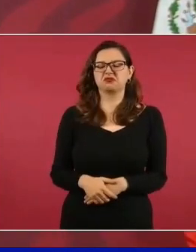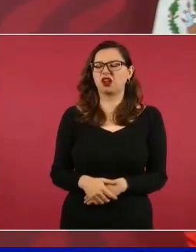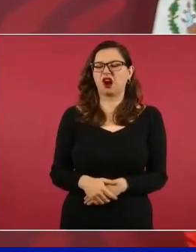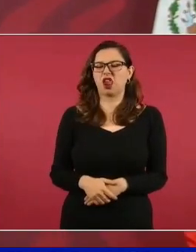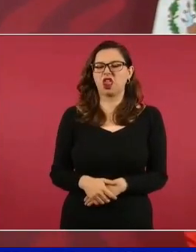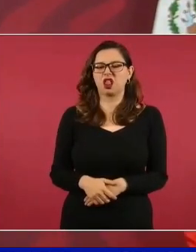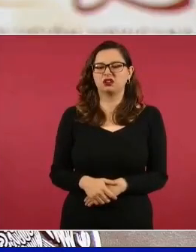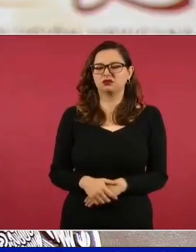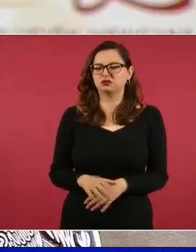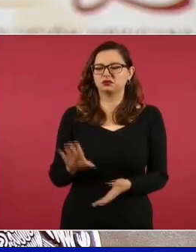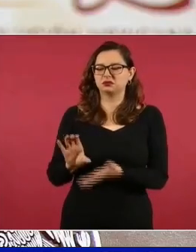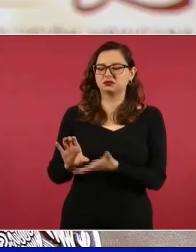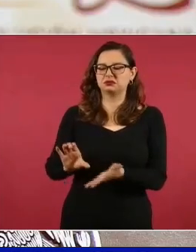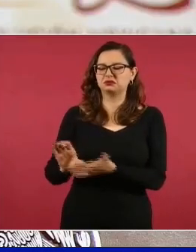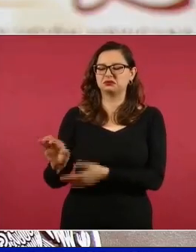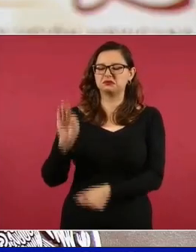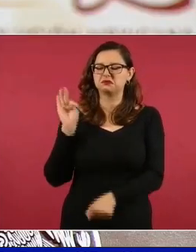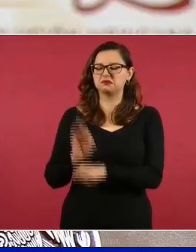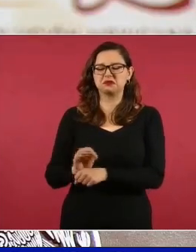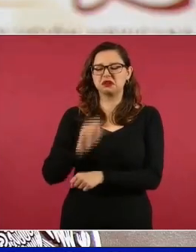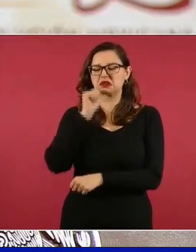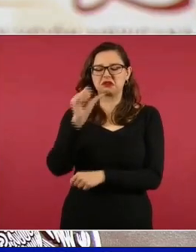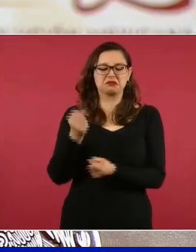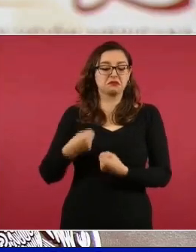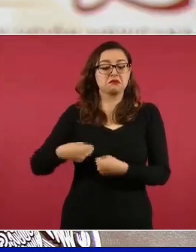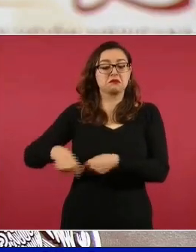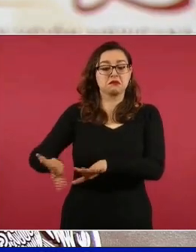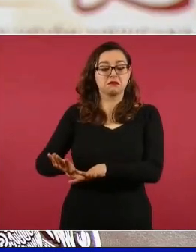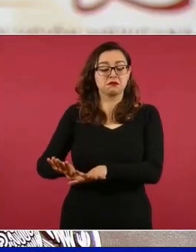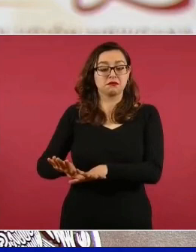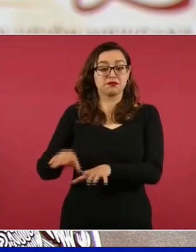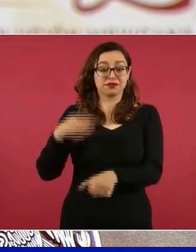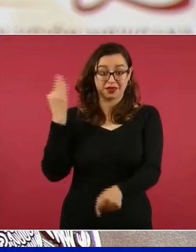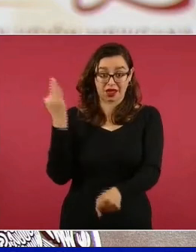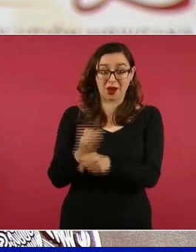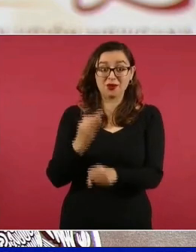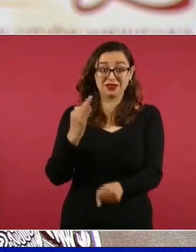tendríamos una inflación del 14%,